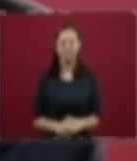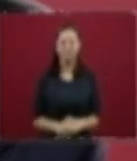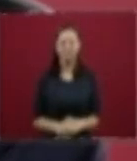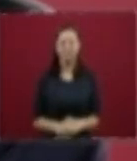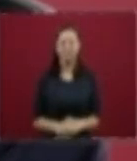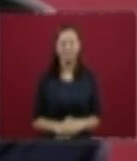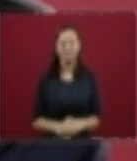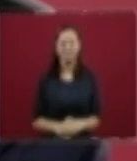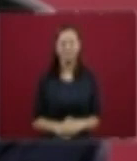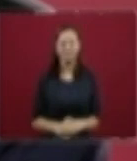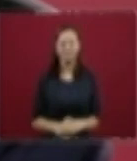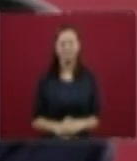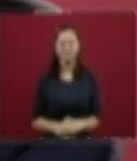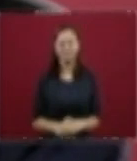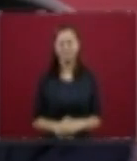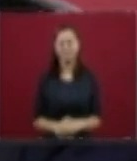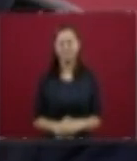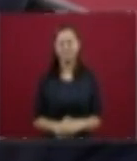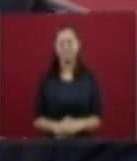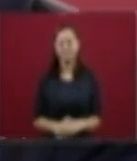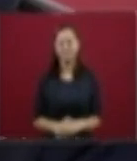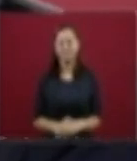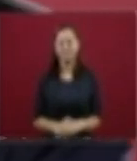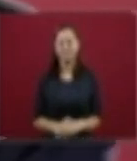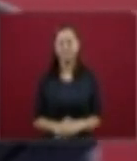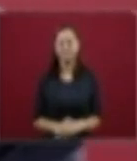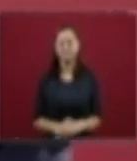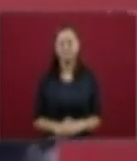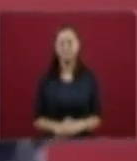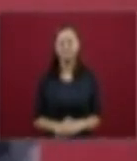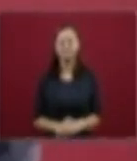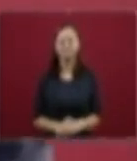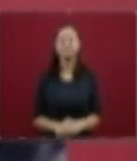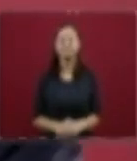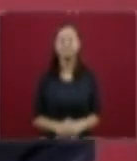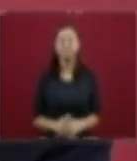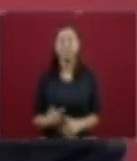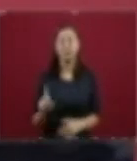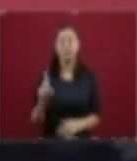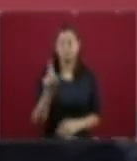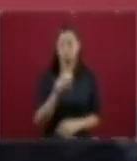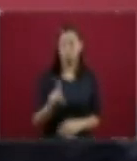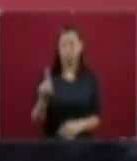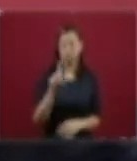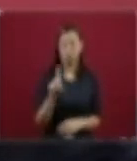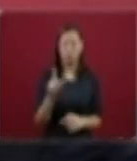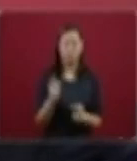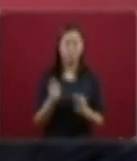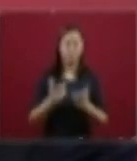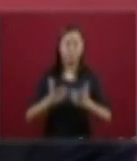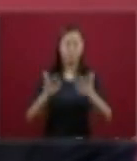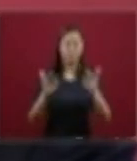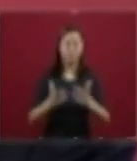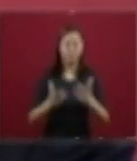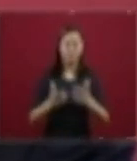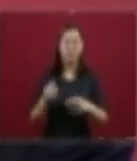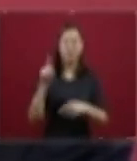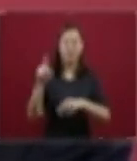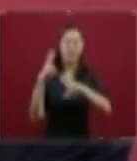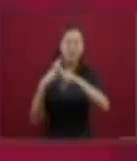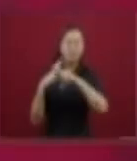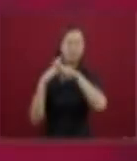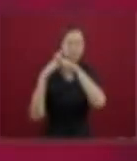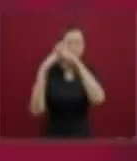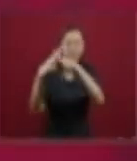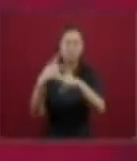2000 sus organismos digan que la económica está creciendo al 2 al 4% quiero que en ese